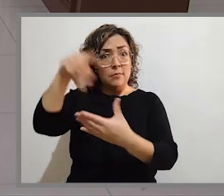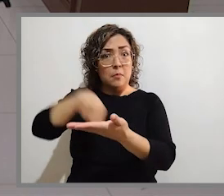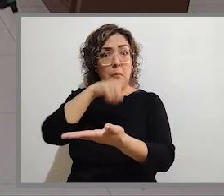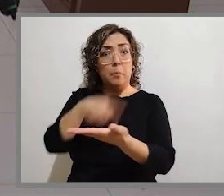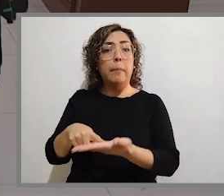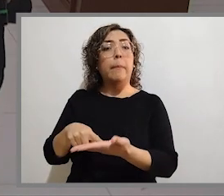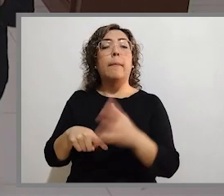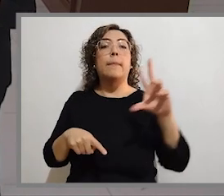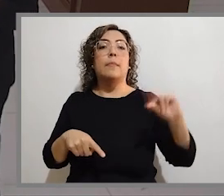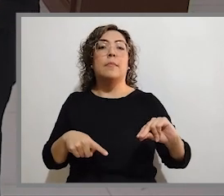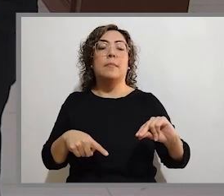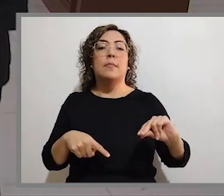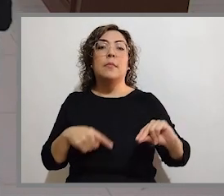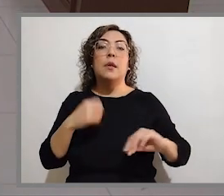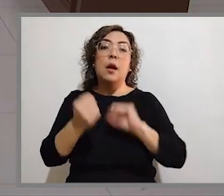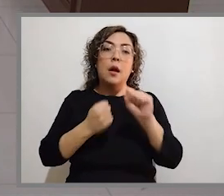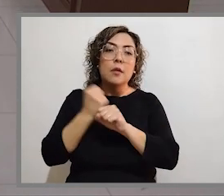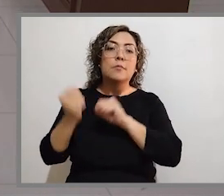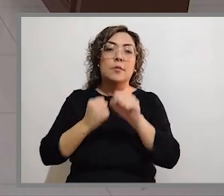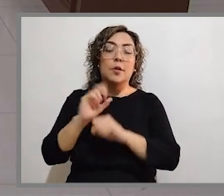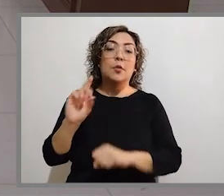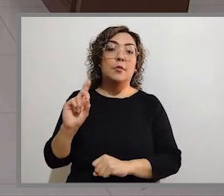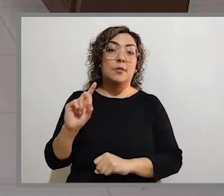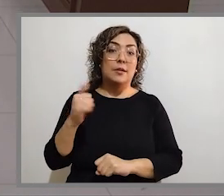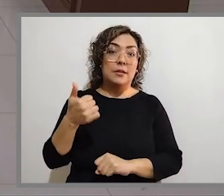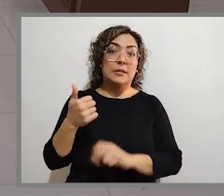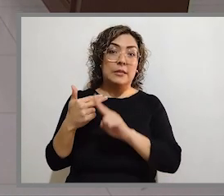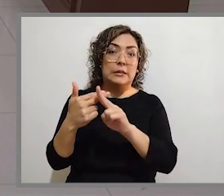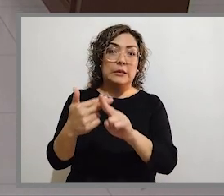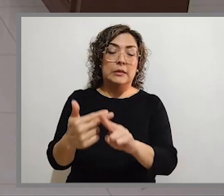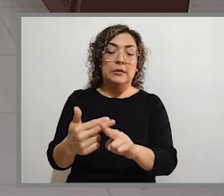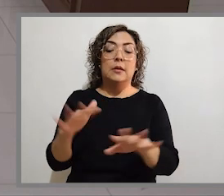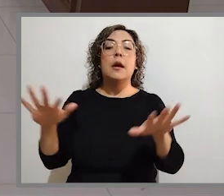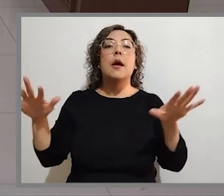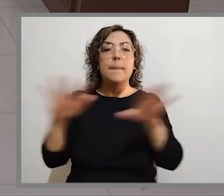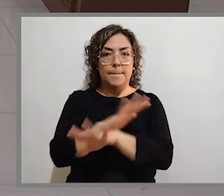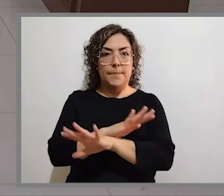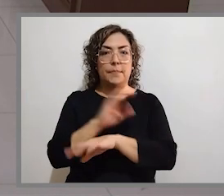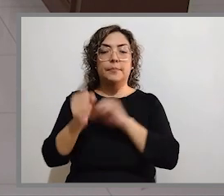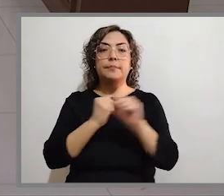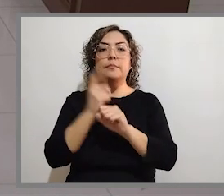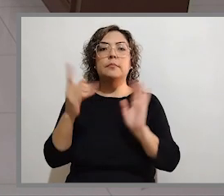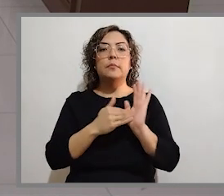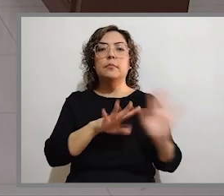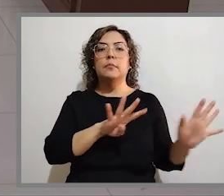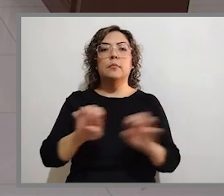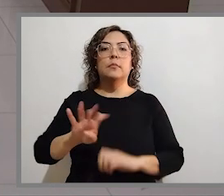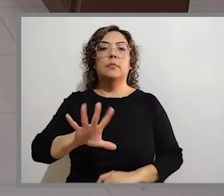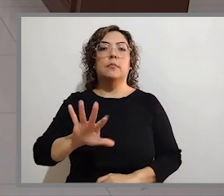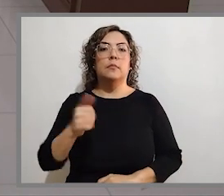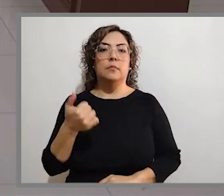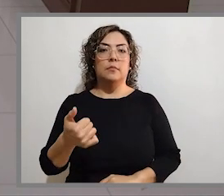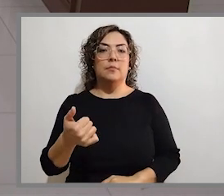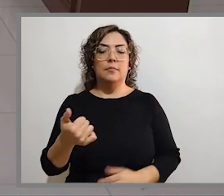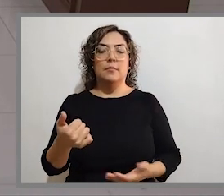años hasta que en 1953 se logró un cambio en la Constitución que agregaba la palabrita mujeres, y entonces